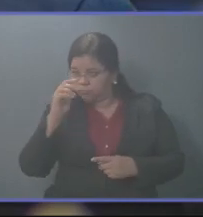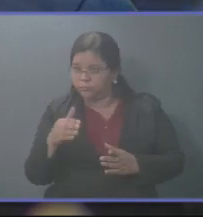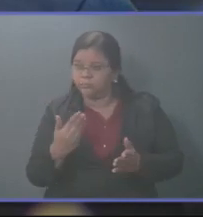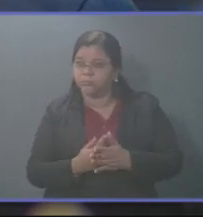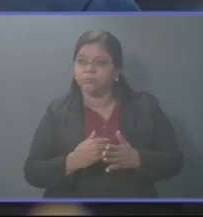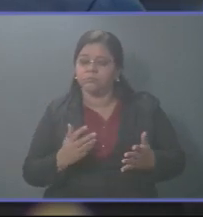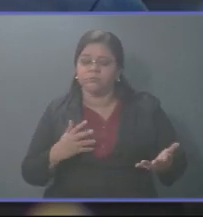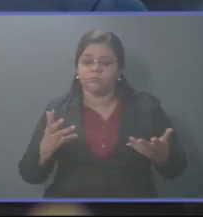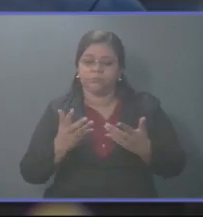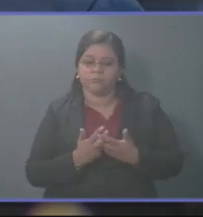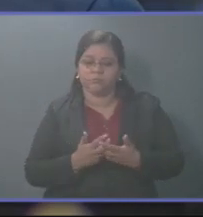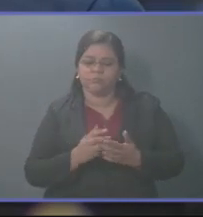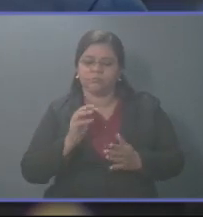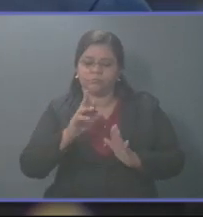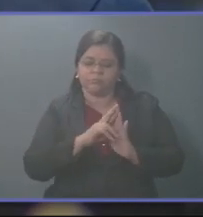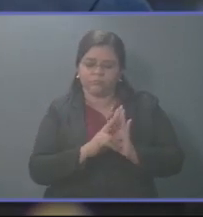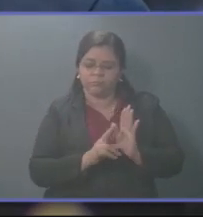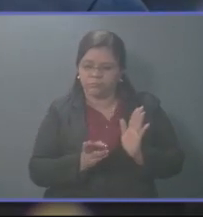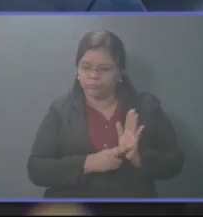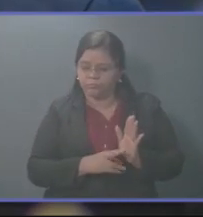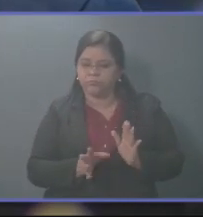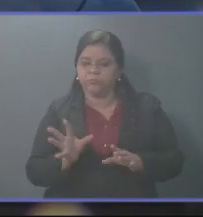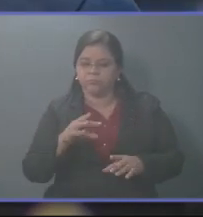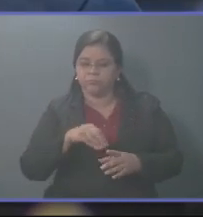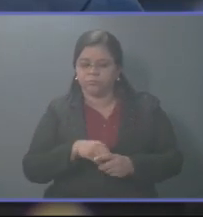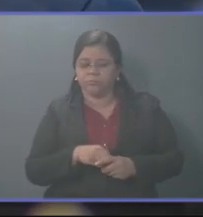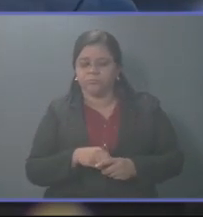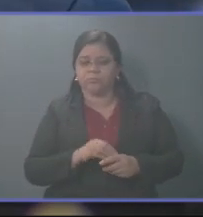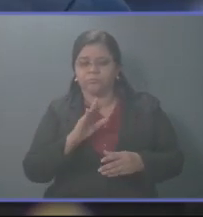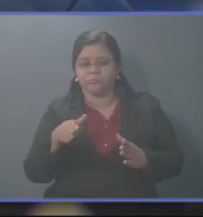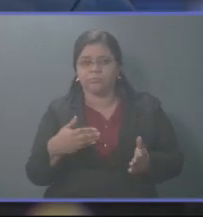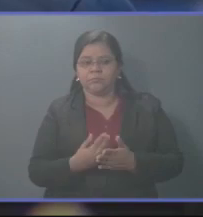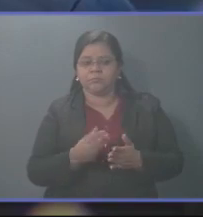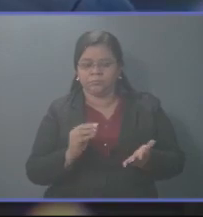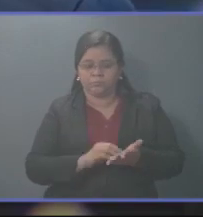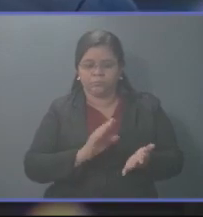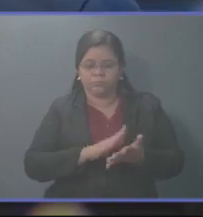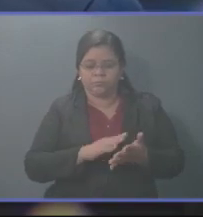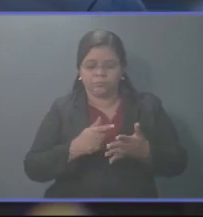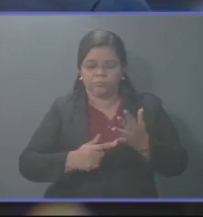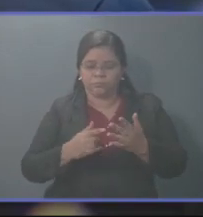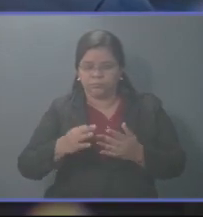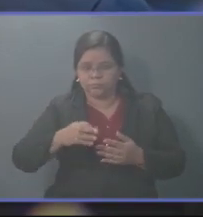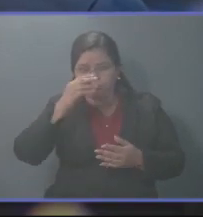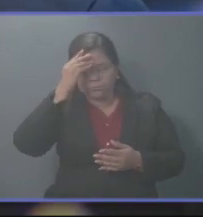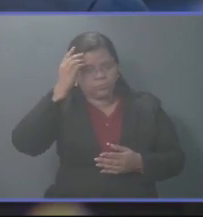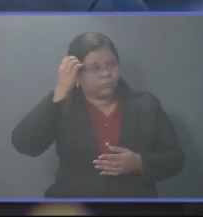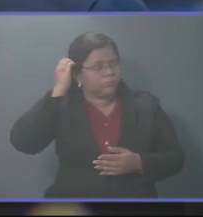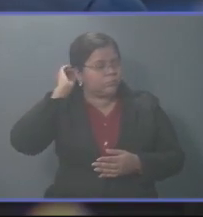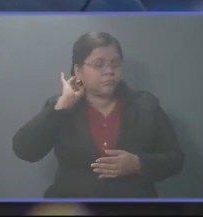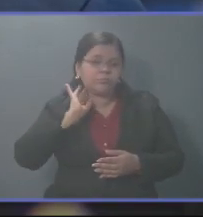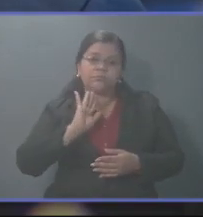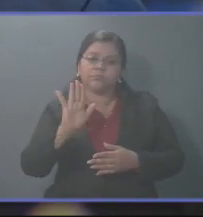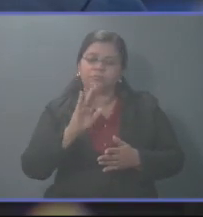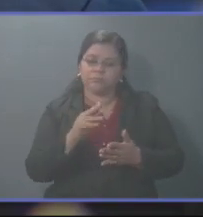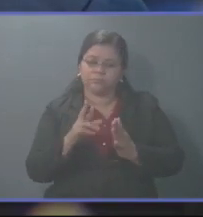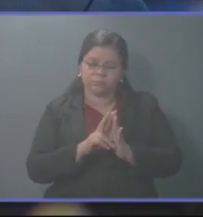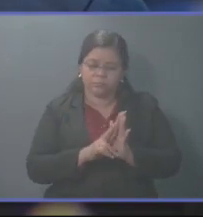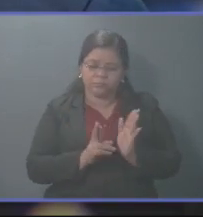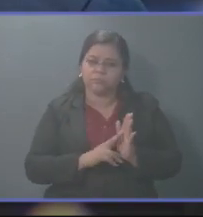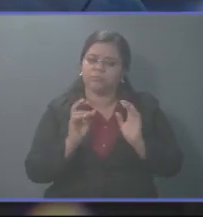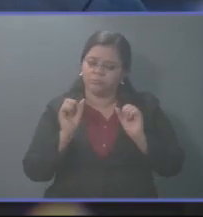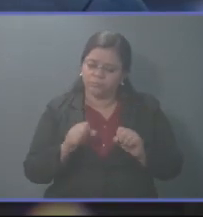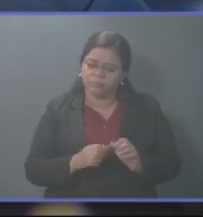de conformidad con su normativa interna, en lo que no se oponga a lo dispuesto en la presente ley, debiendo adecuar sus estatutos y elaborar